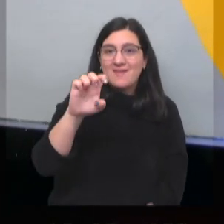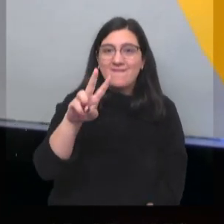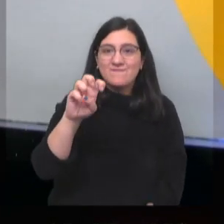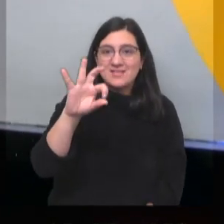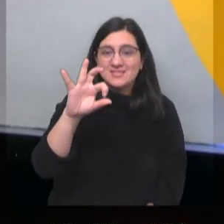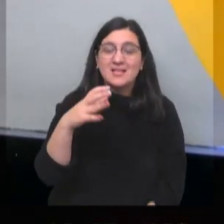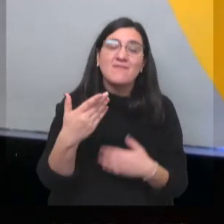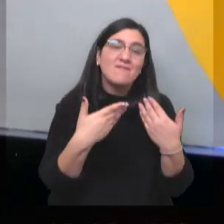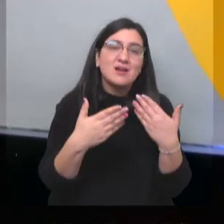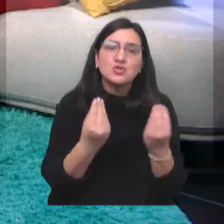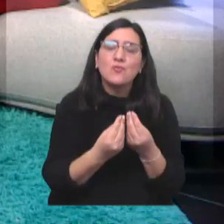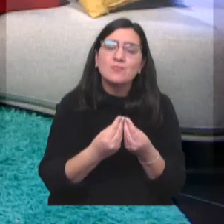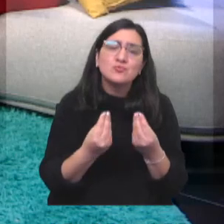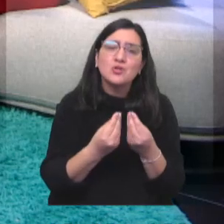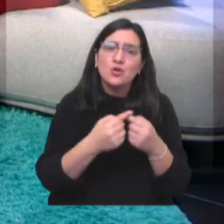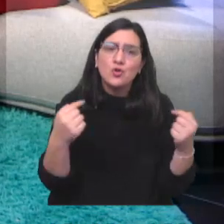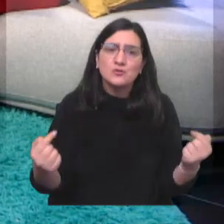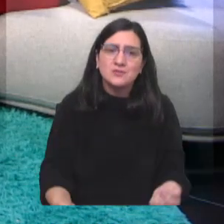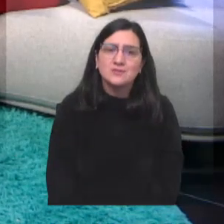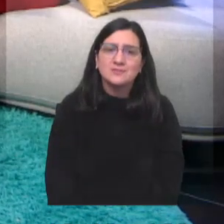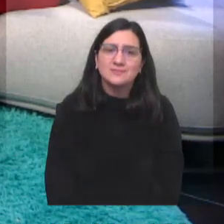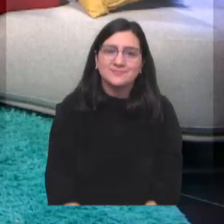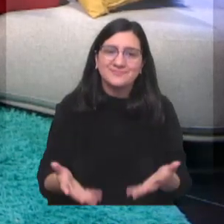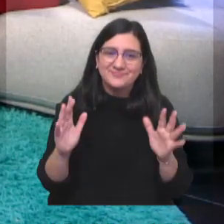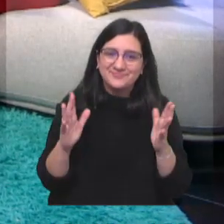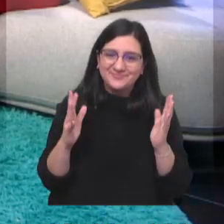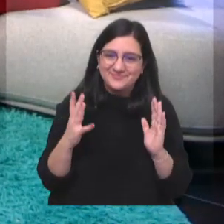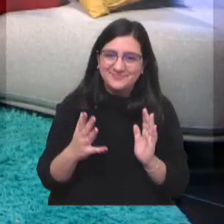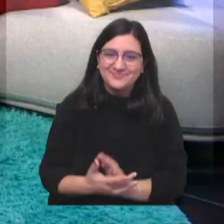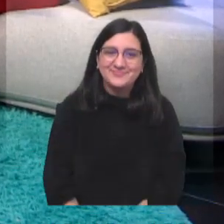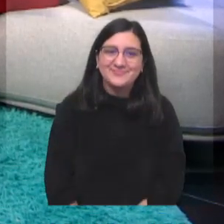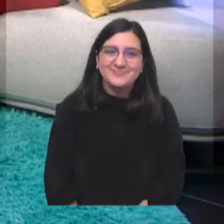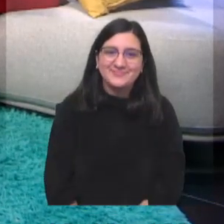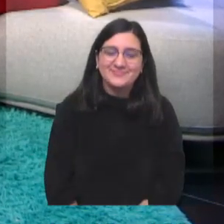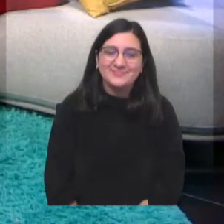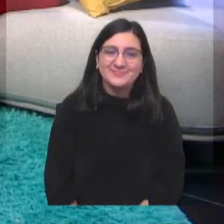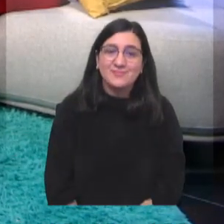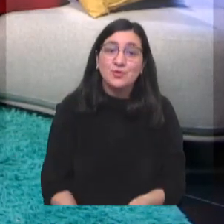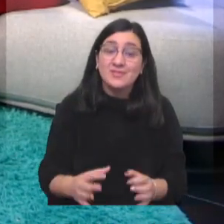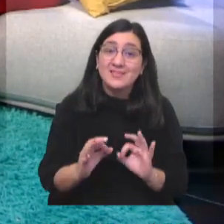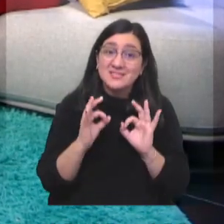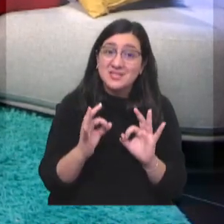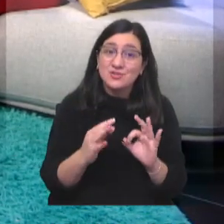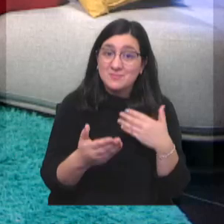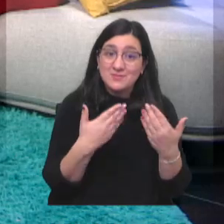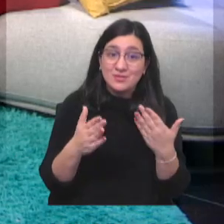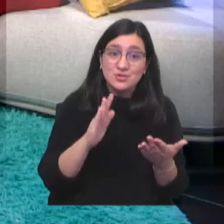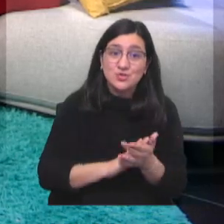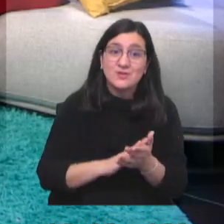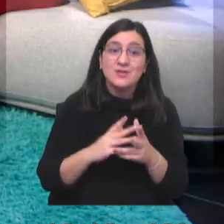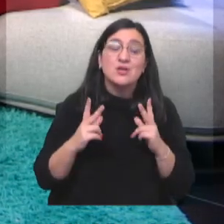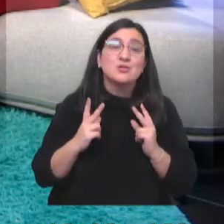hablar de un montón de cosas. Sí, ya aplaudimos. No, y hay que decirlo, porque desde que llegó estamos hablando de su camisa,